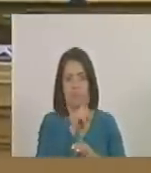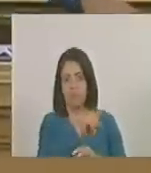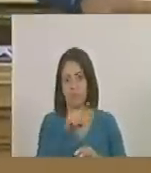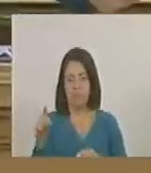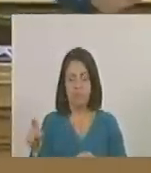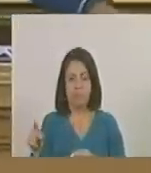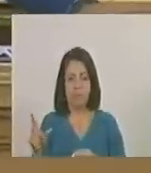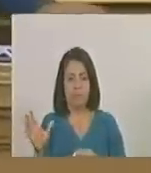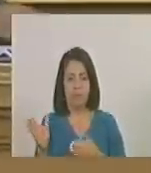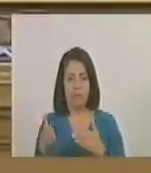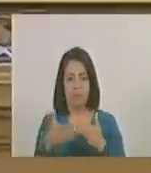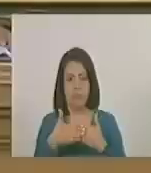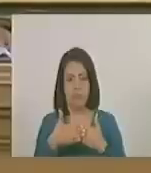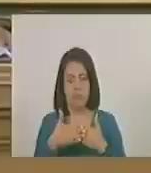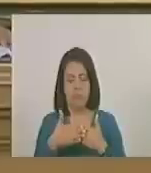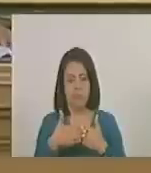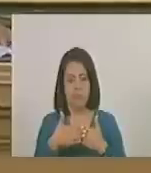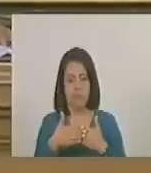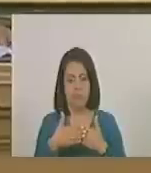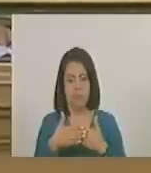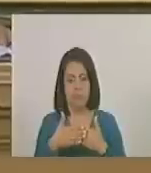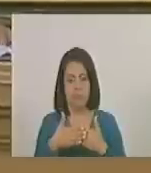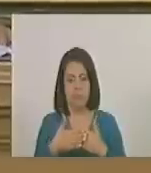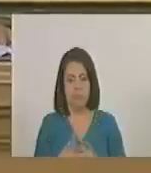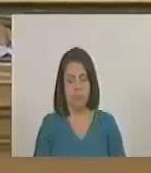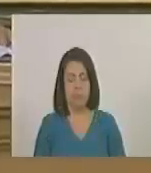palabra. Se cierra.